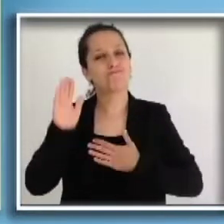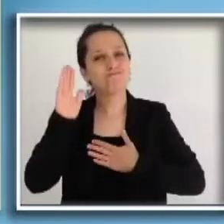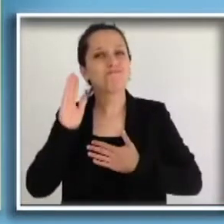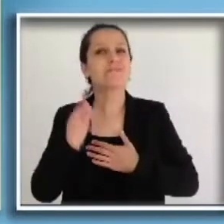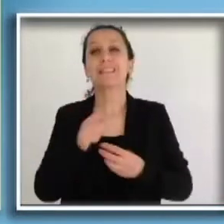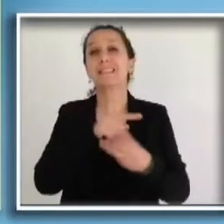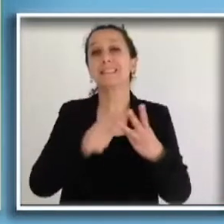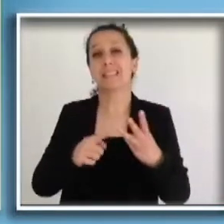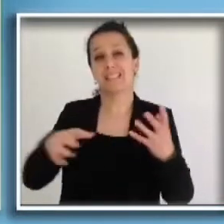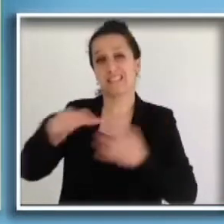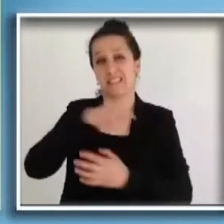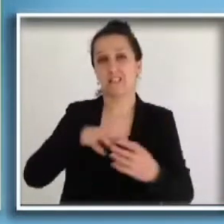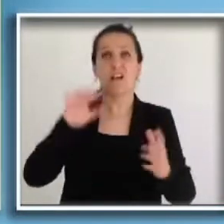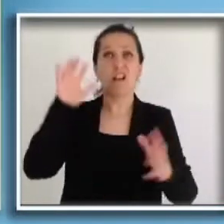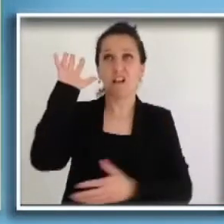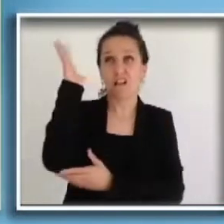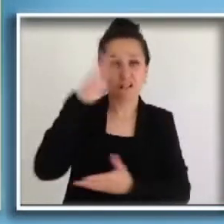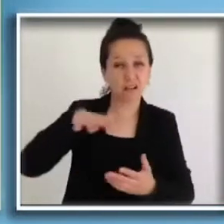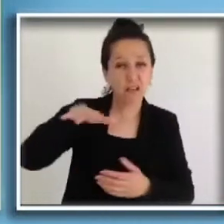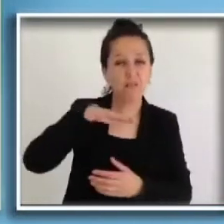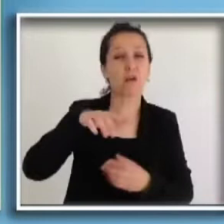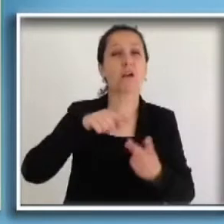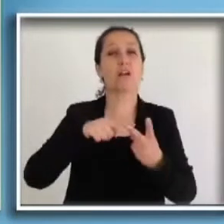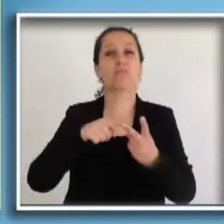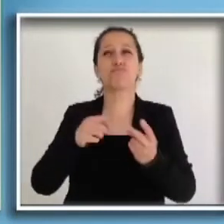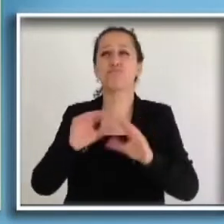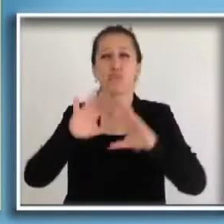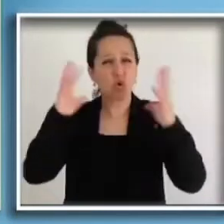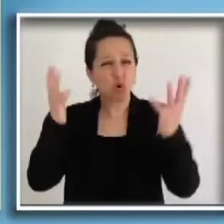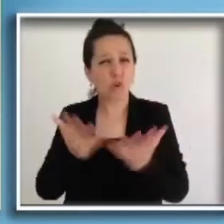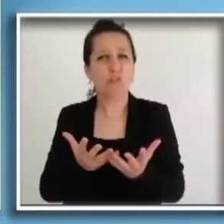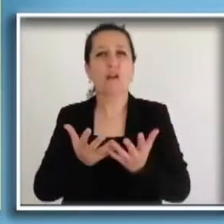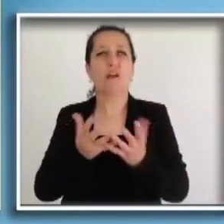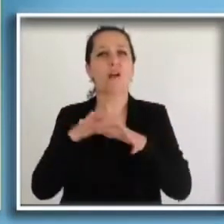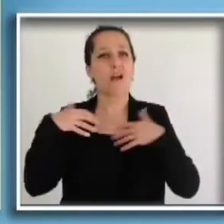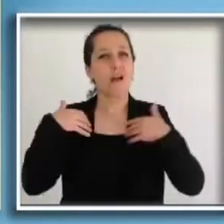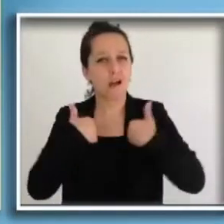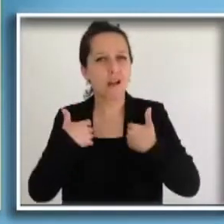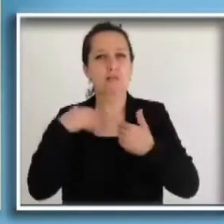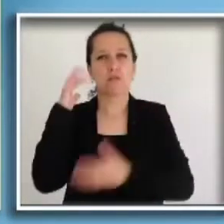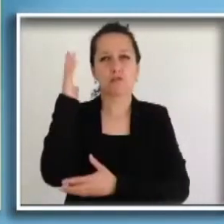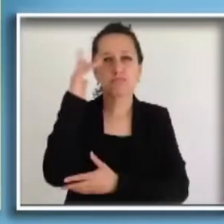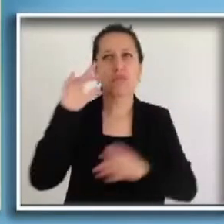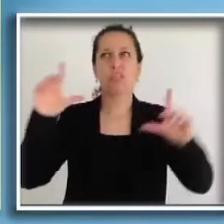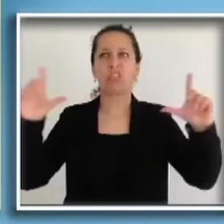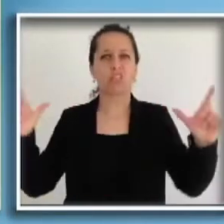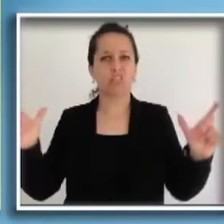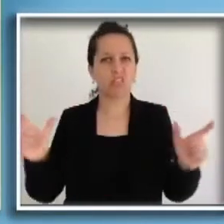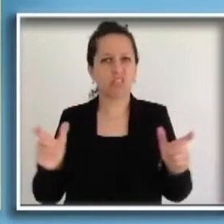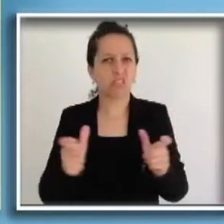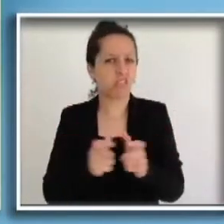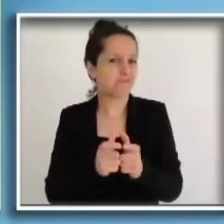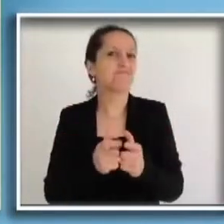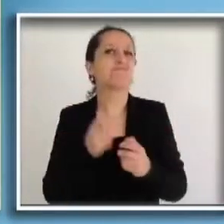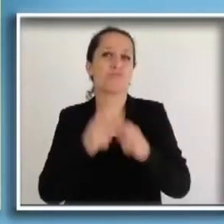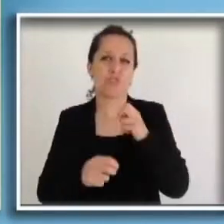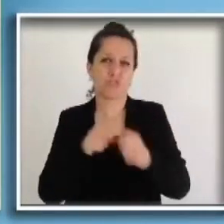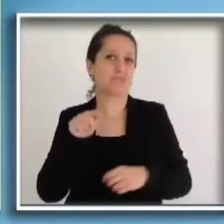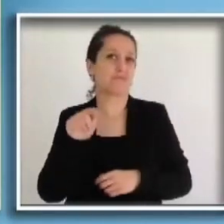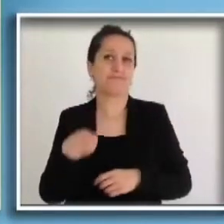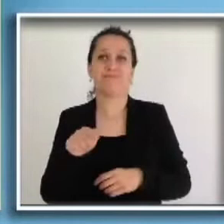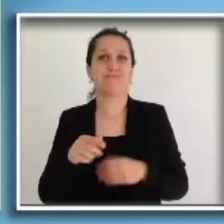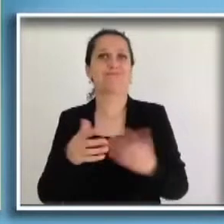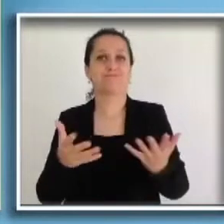climática la de la contaminación global y la pérdida de biodiversidad tenemos que enfrentar esta triple crisis de una perspectiva